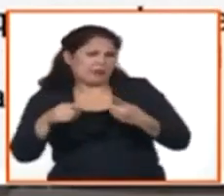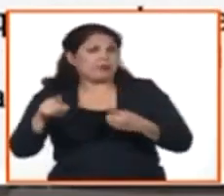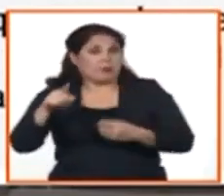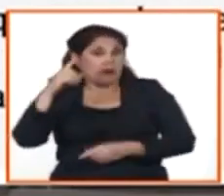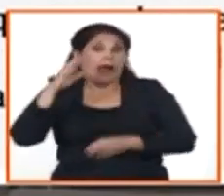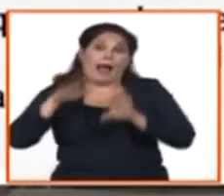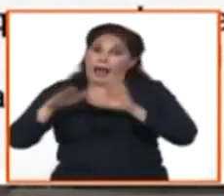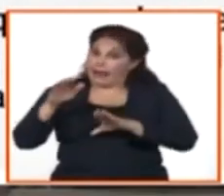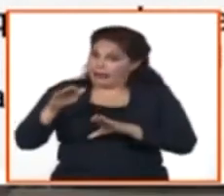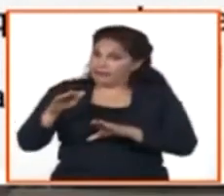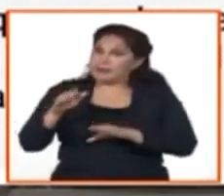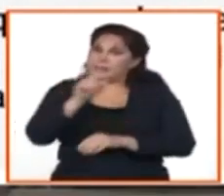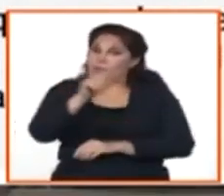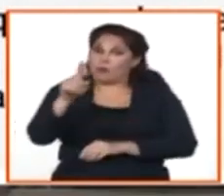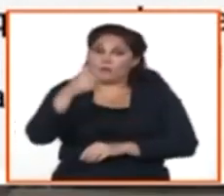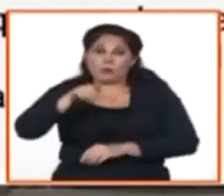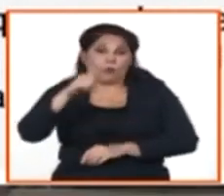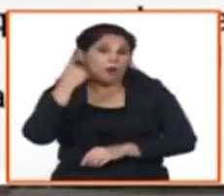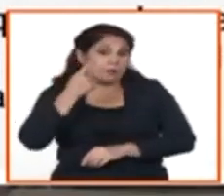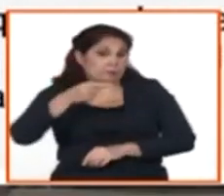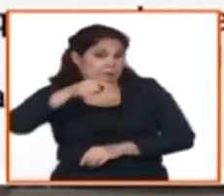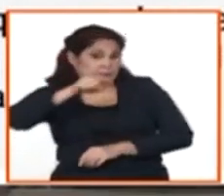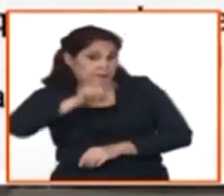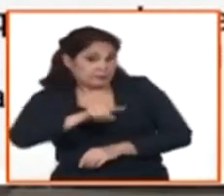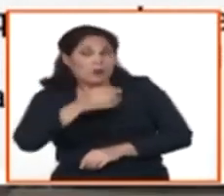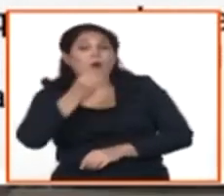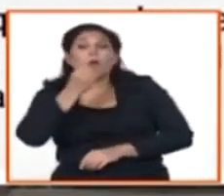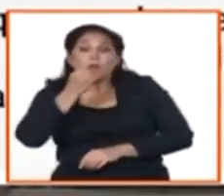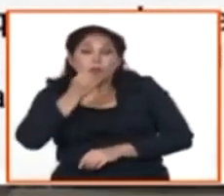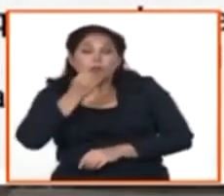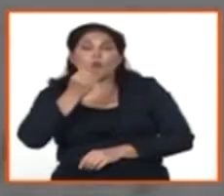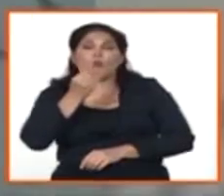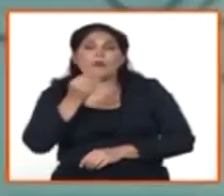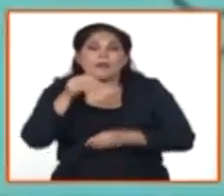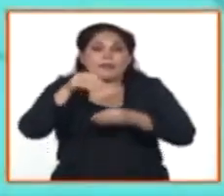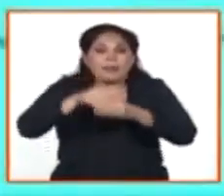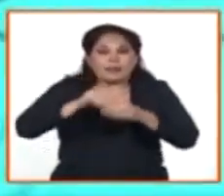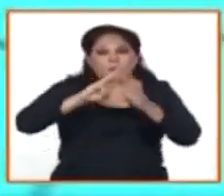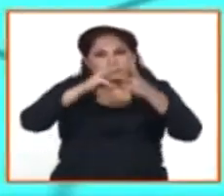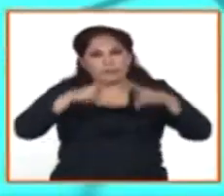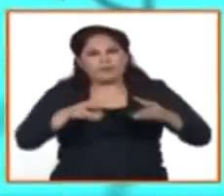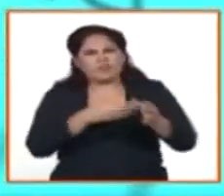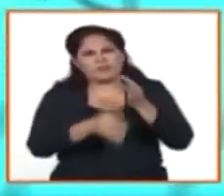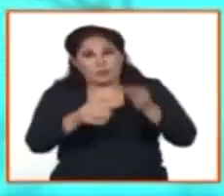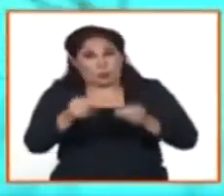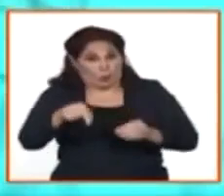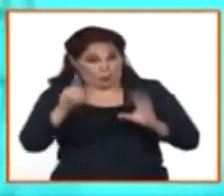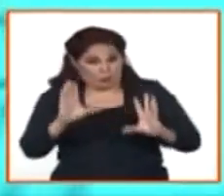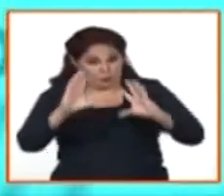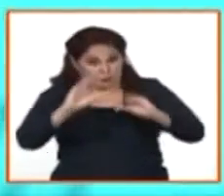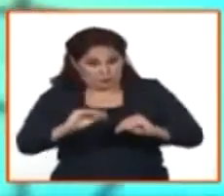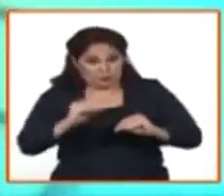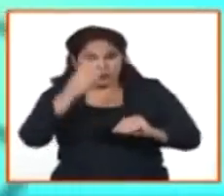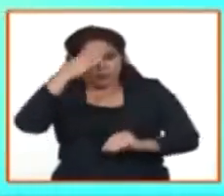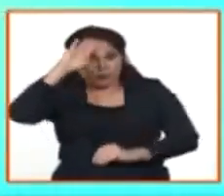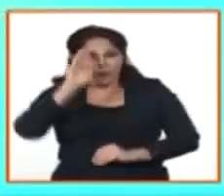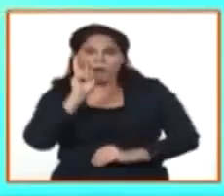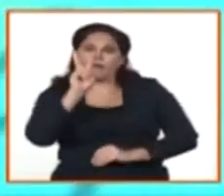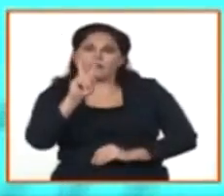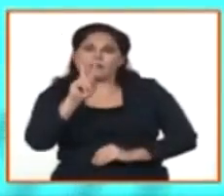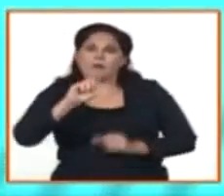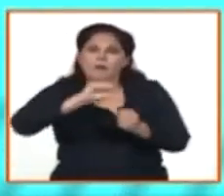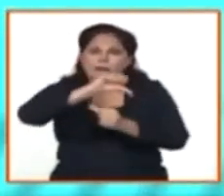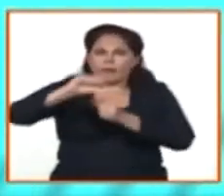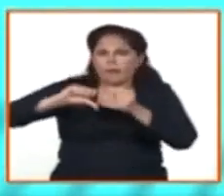sucedió el 11 de julio del año pasado, se pueden infiltrar en la realidad. Esta noche por Cubavisión y nuestros canales